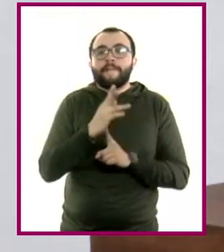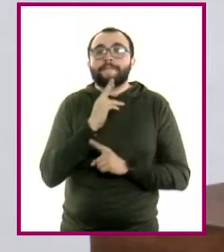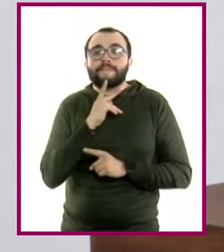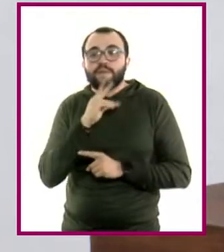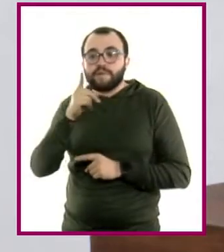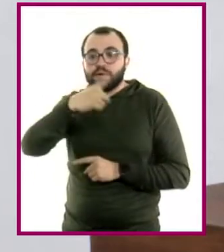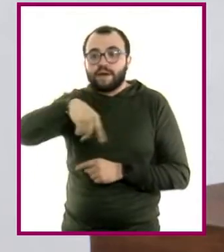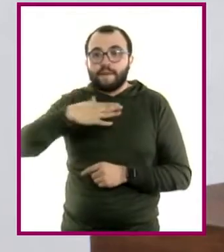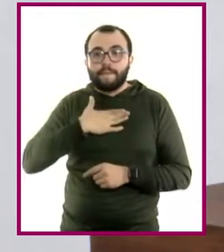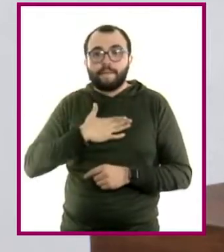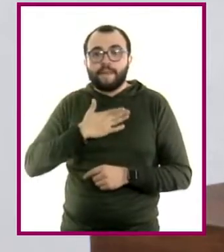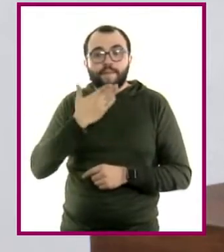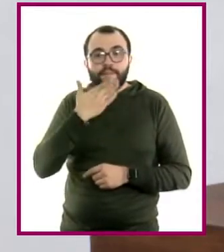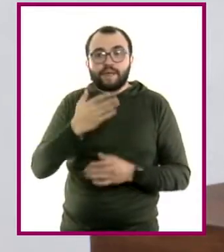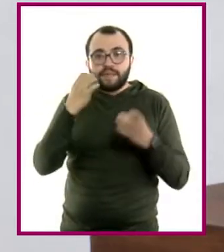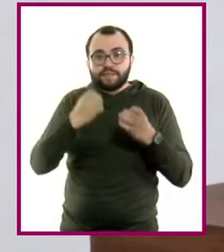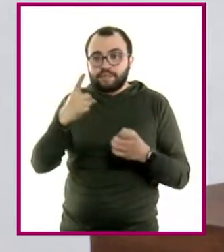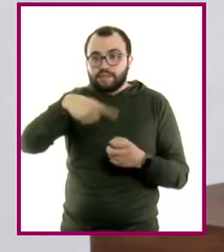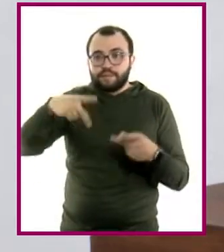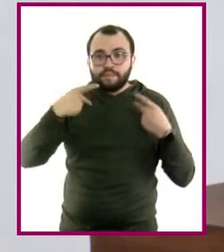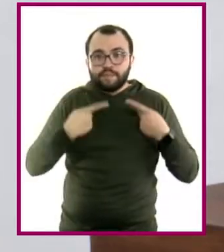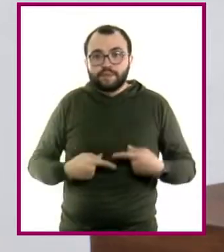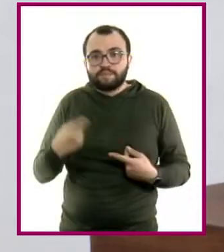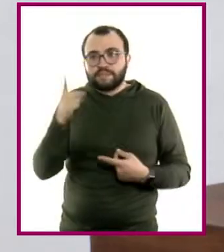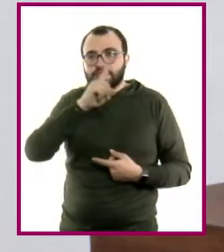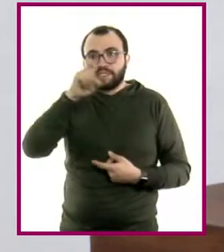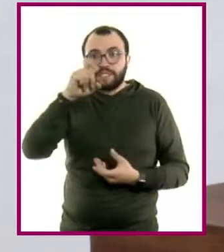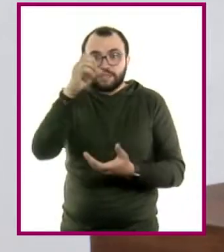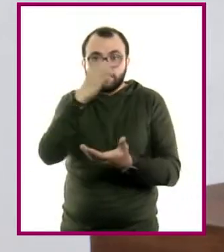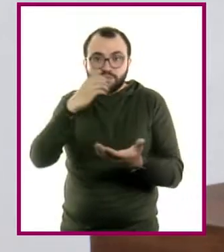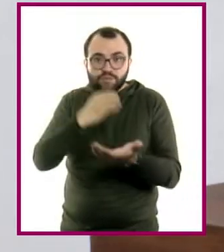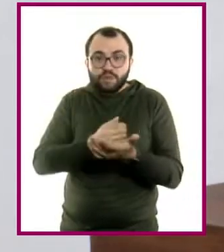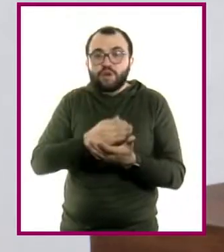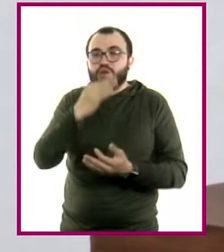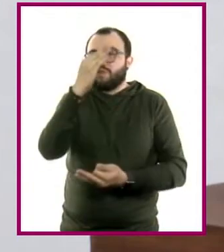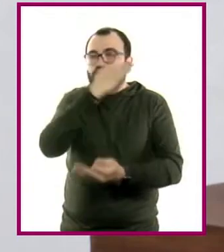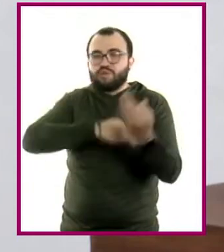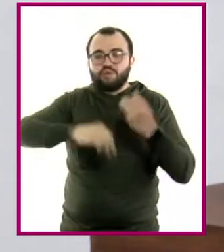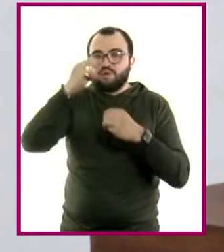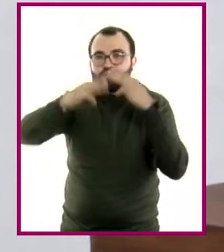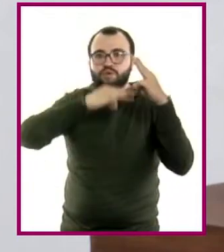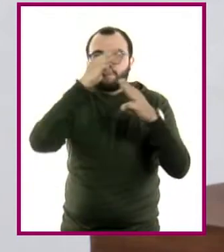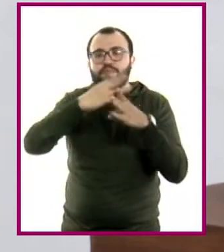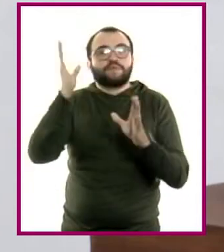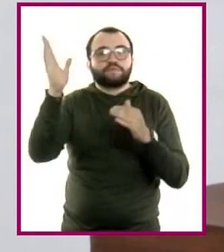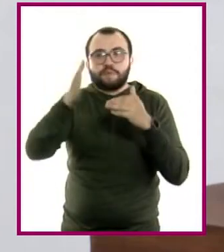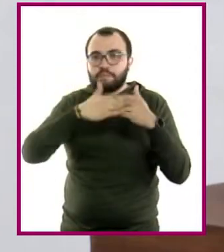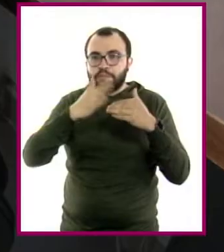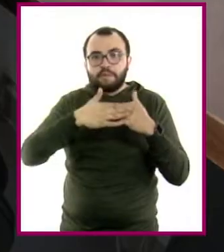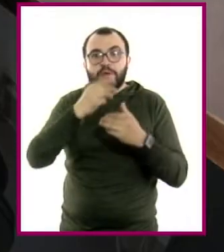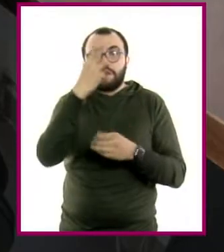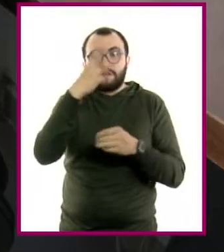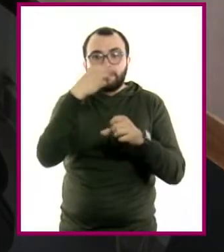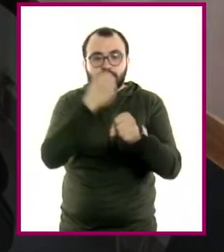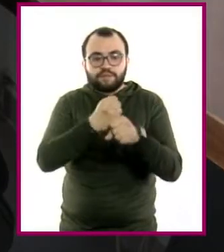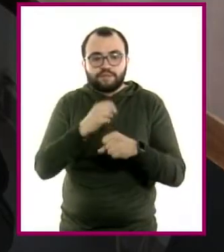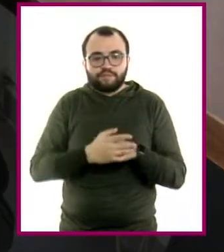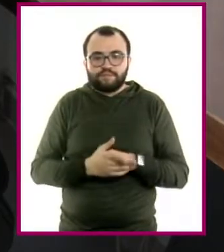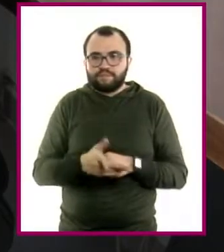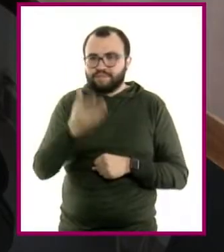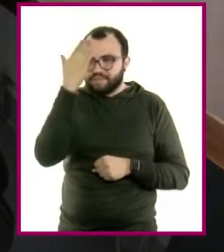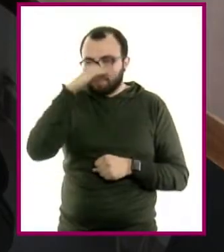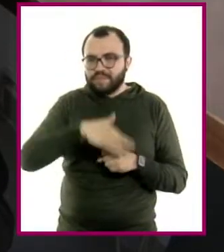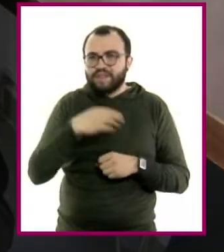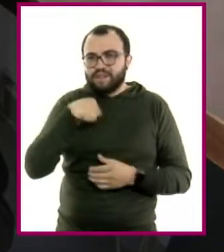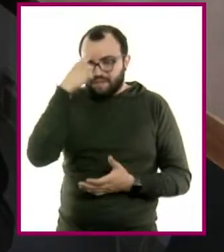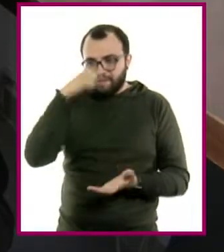el bienestar de las poblaciones urbanas de al menos 100 ciudades de todo el mundo durante los próximos 3 años. ¿Saben?